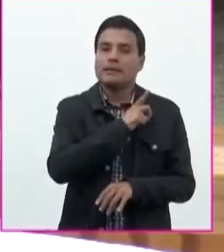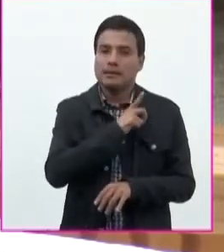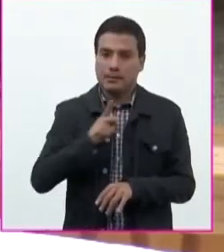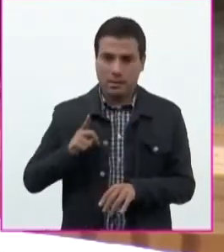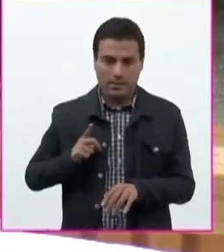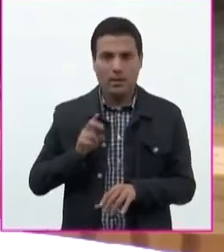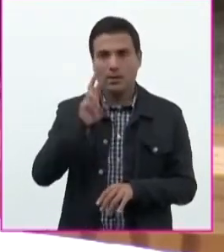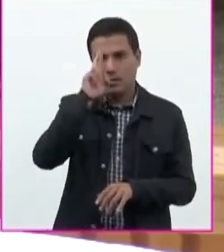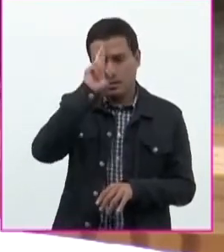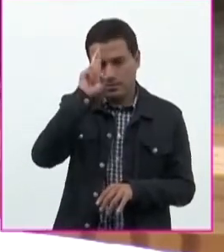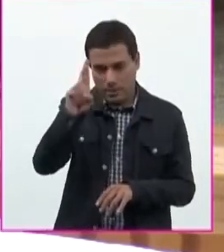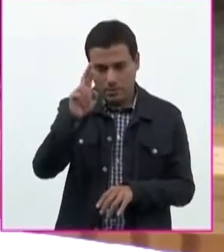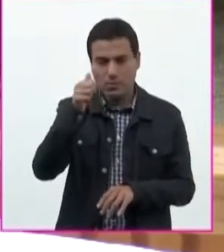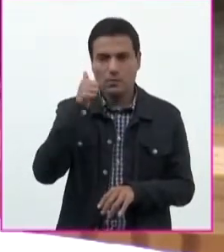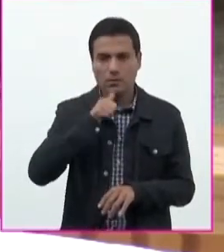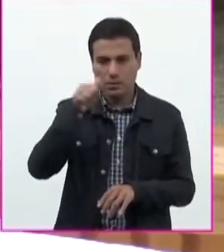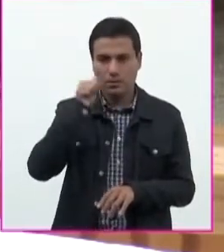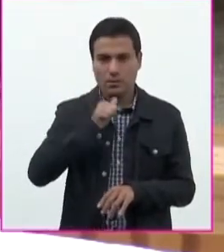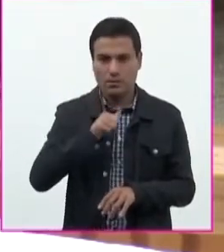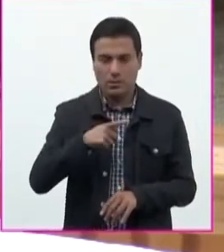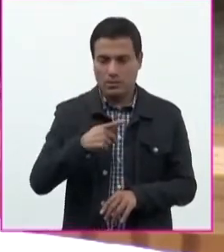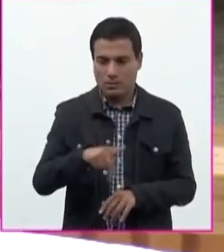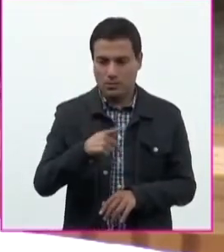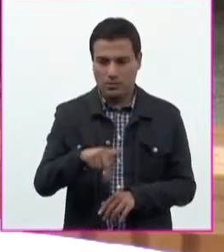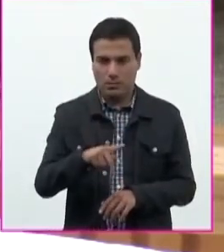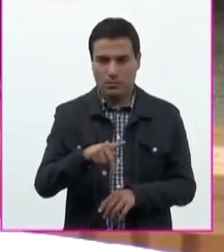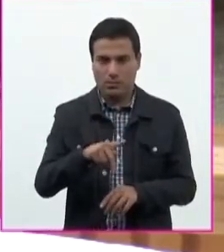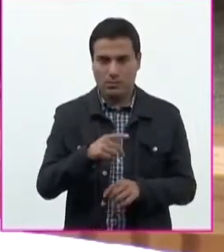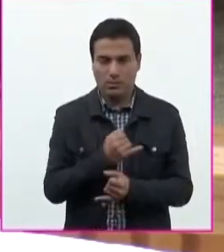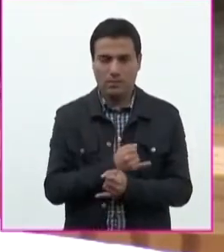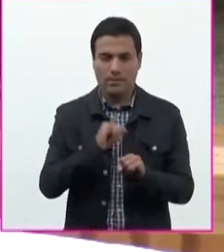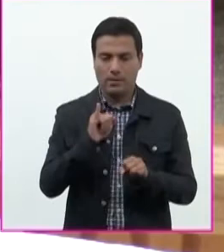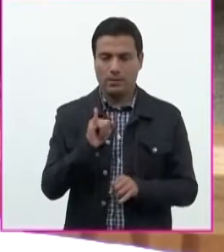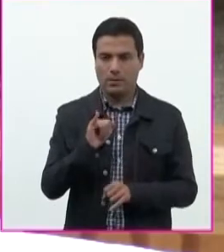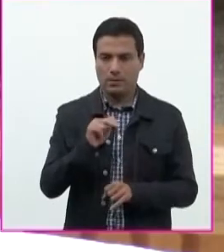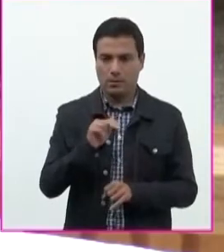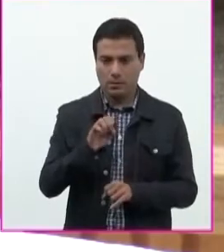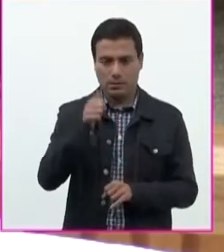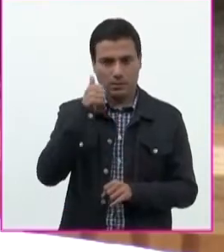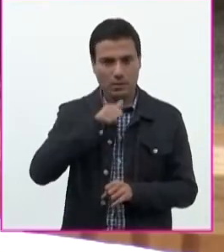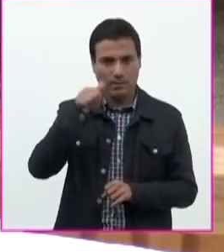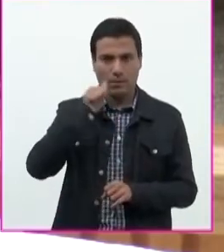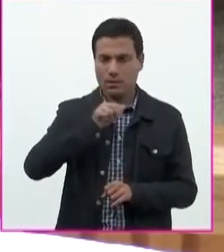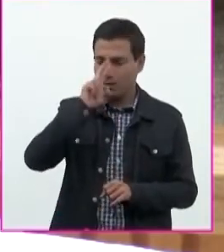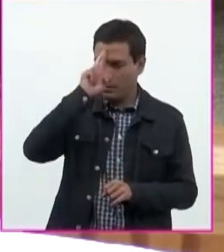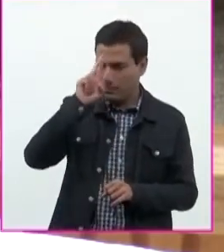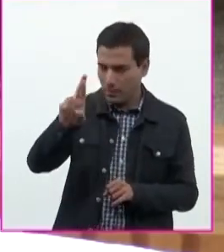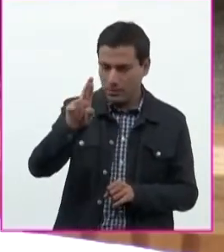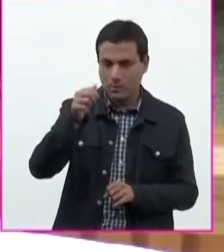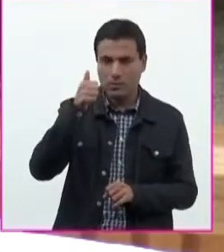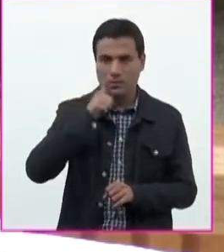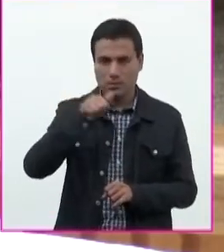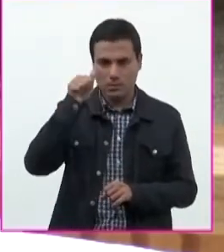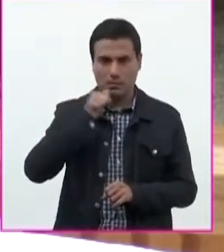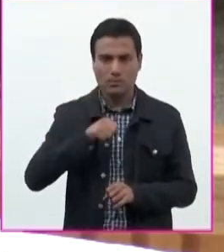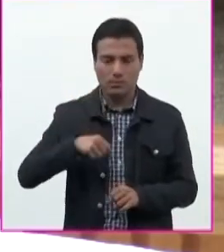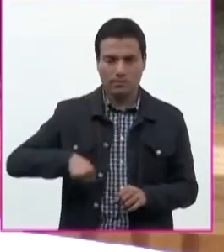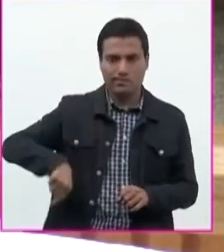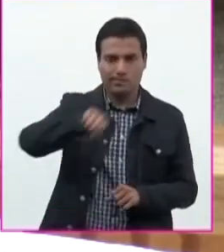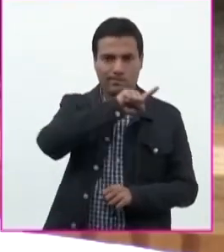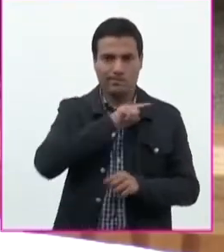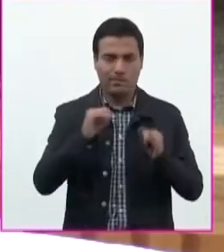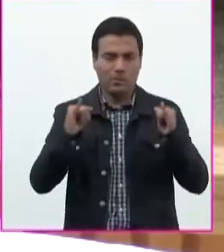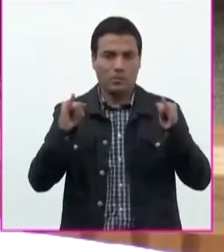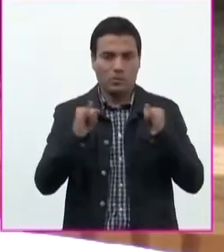respeto a la autonomía del instituto nacional electoral el instituto nacional electoral como a órgano autónomo desde la